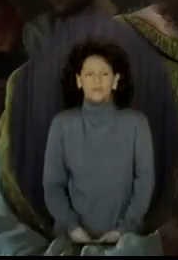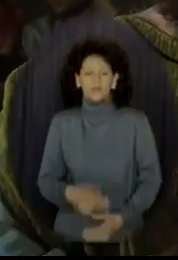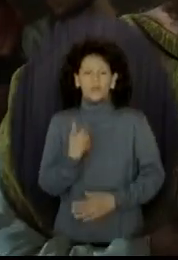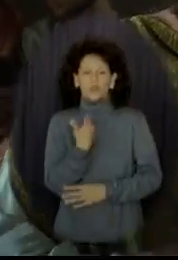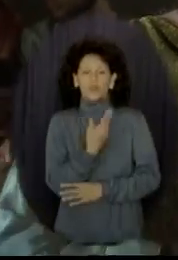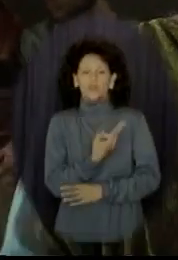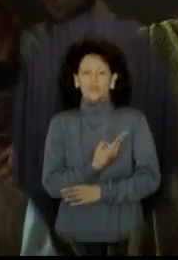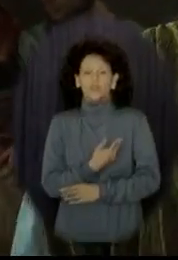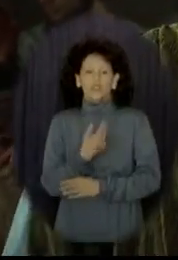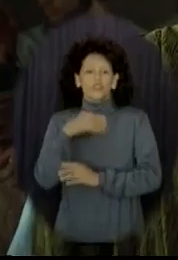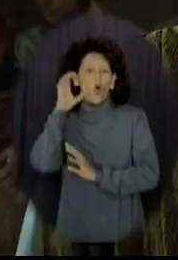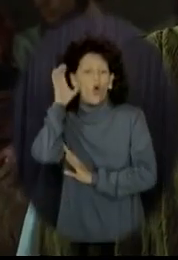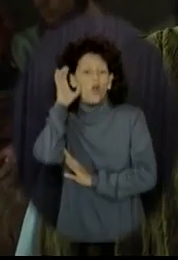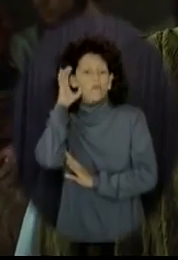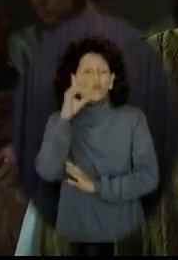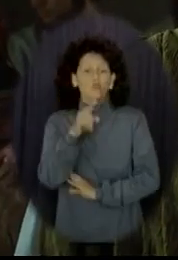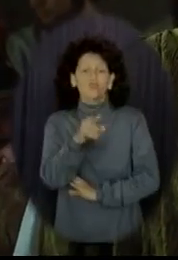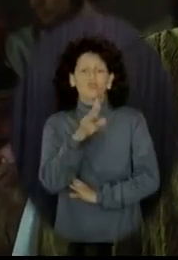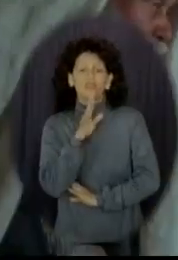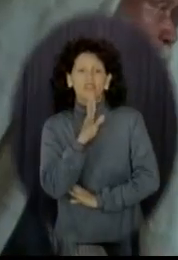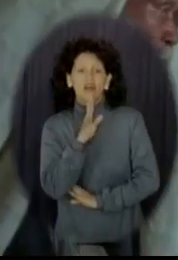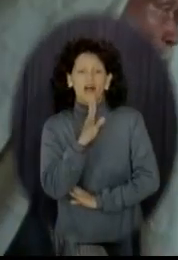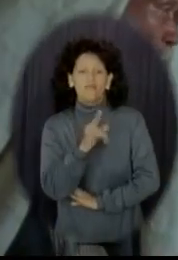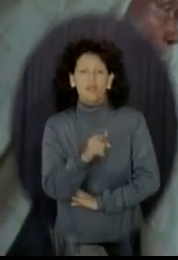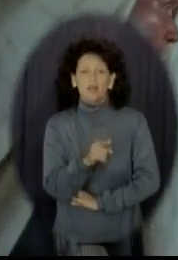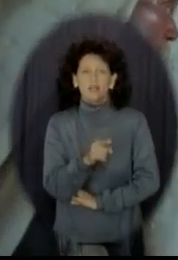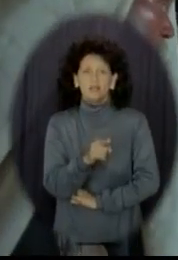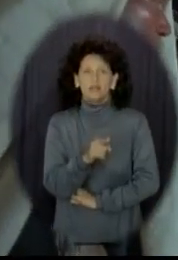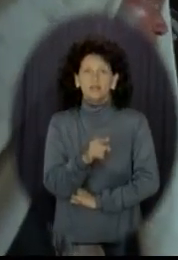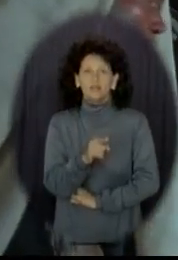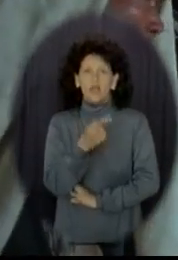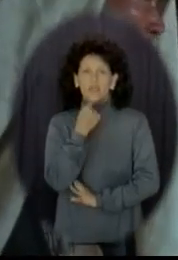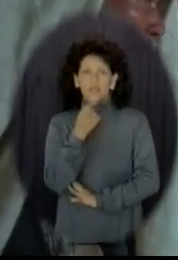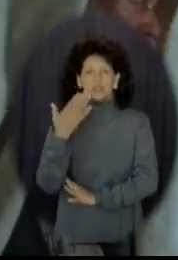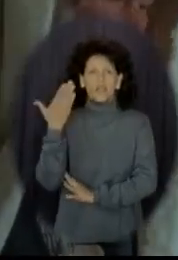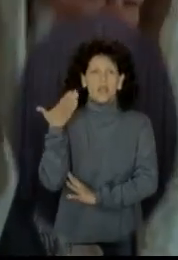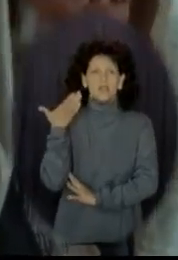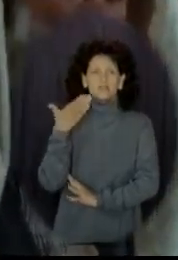Ya escuchamos todo lo que han dicho.